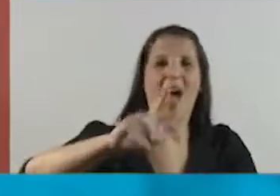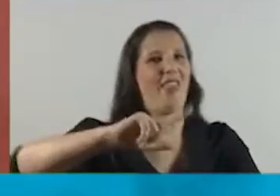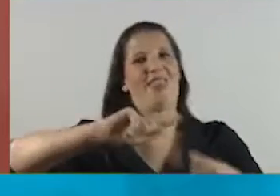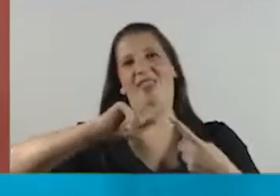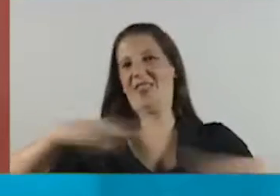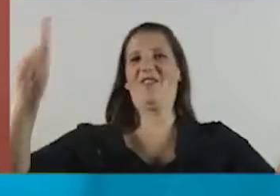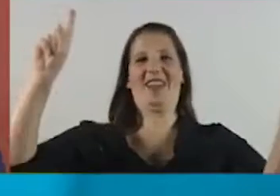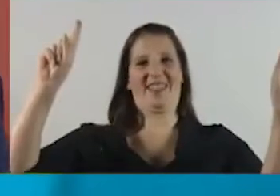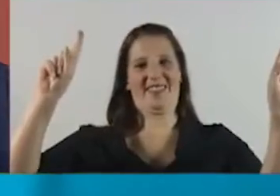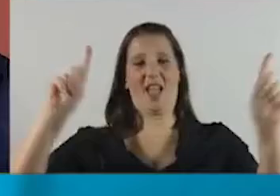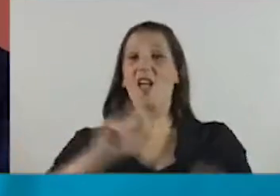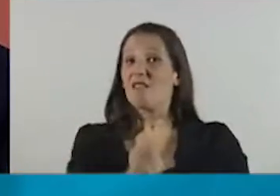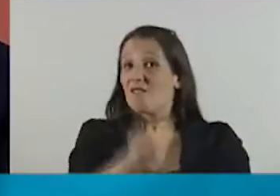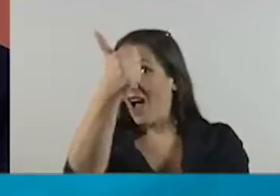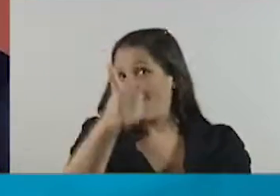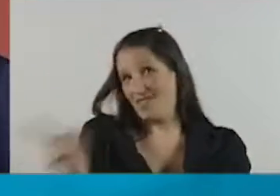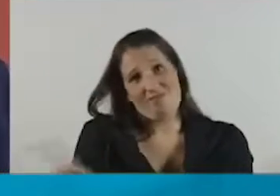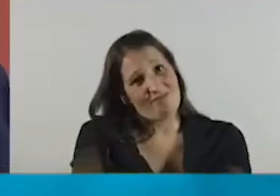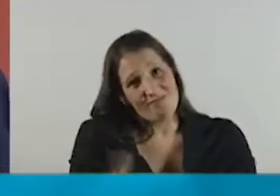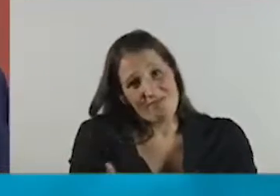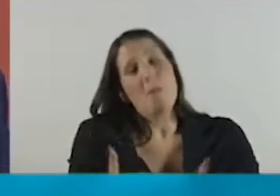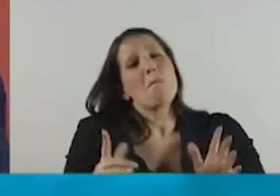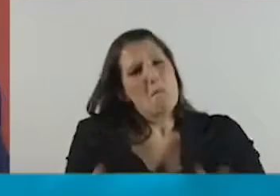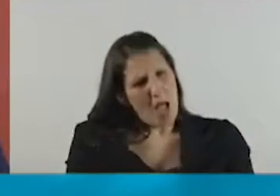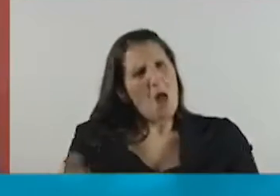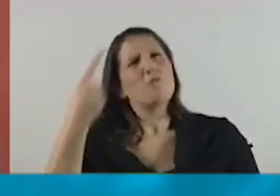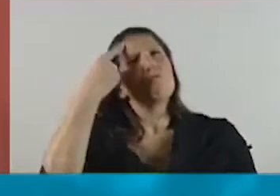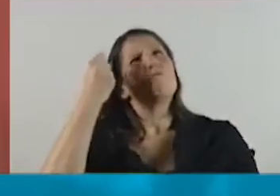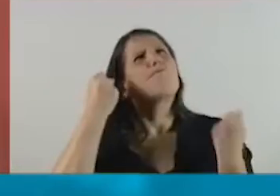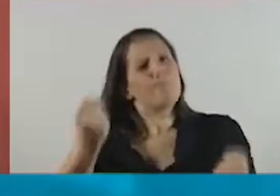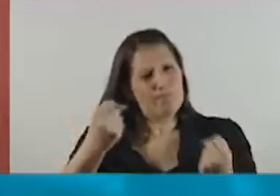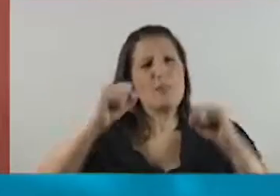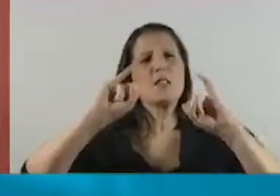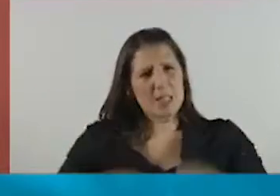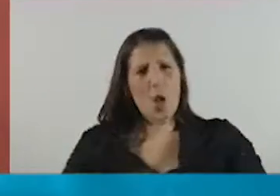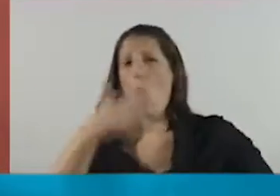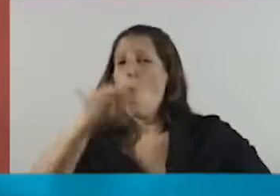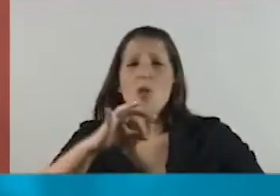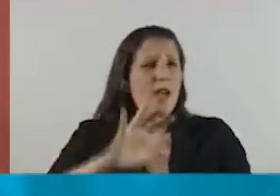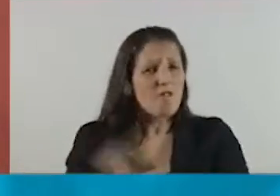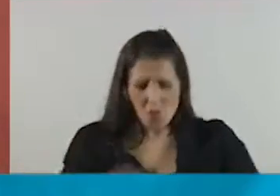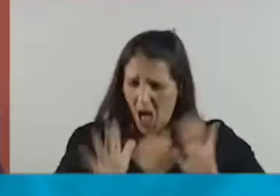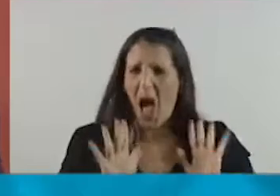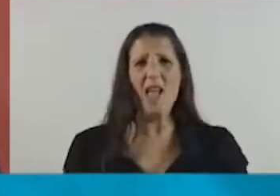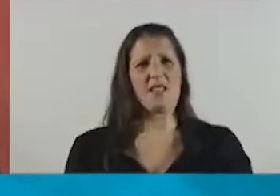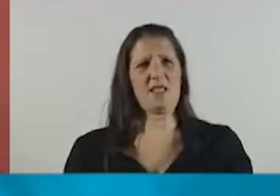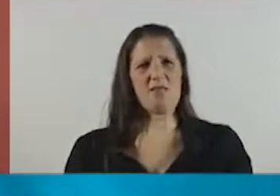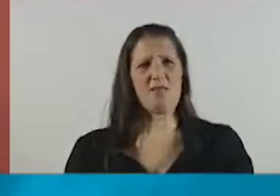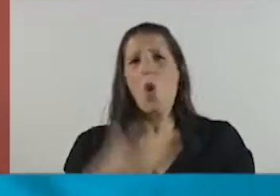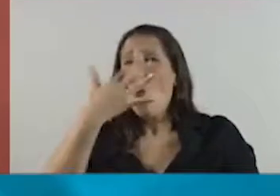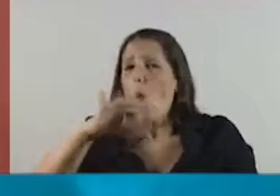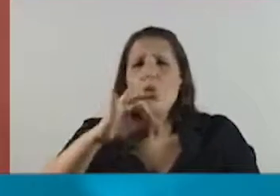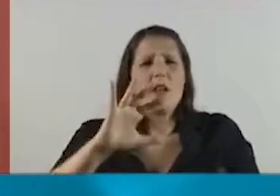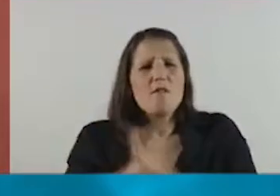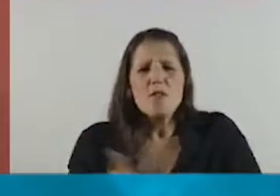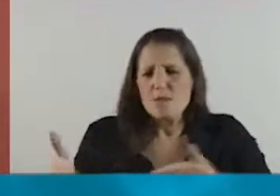y no iba a ser fácil pero estamos convencidos que esta es la única vía la única vía para que nosotros y nuestros